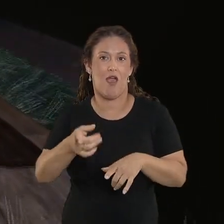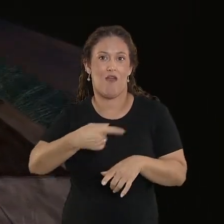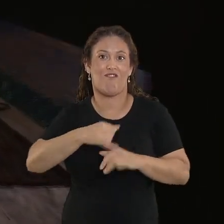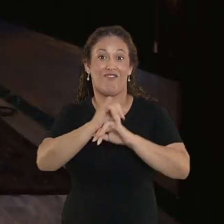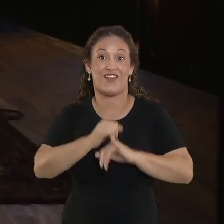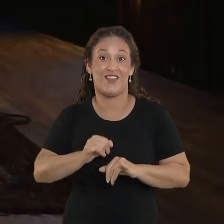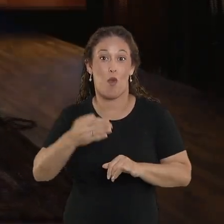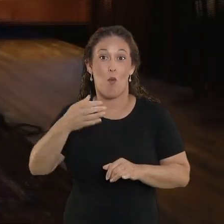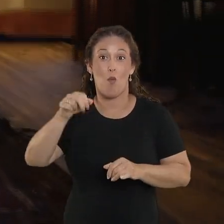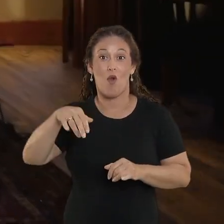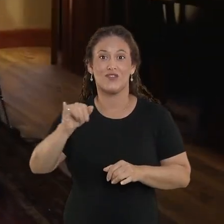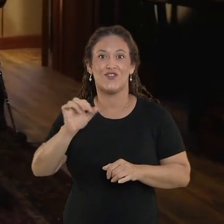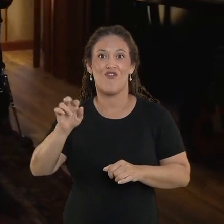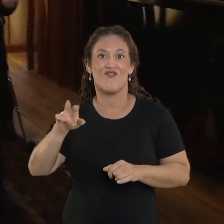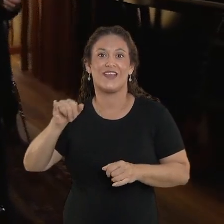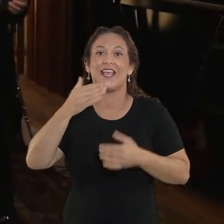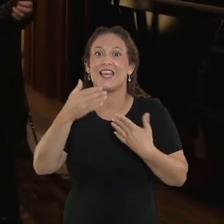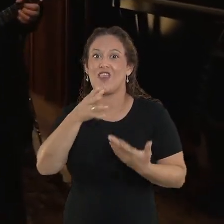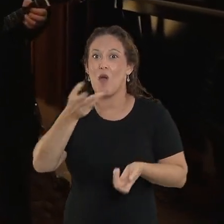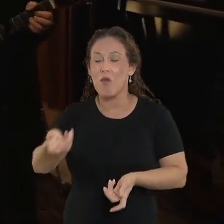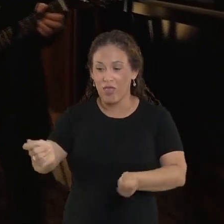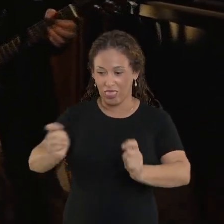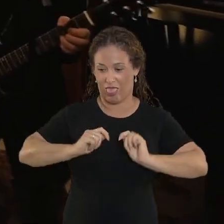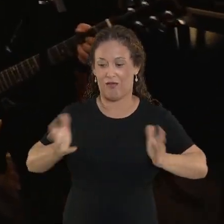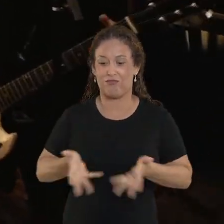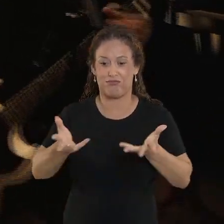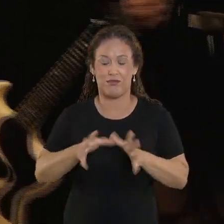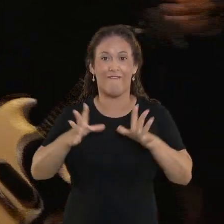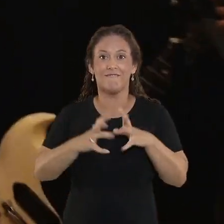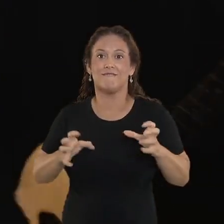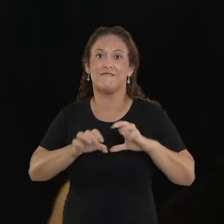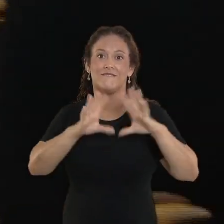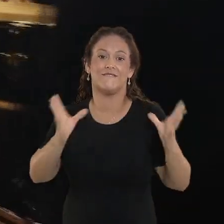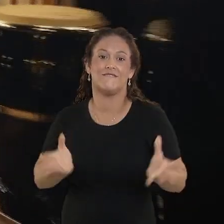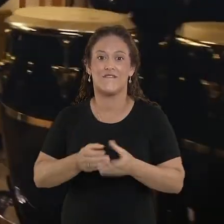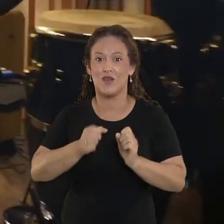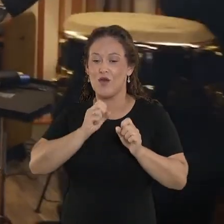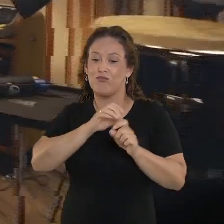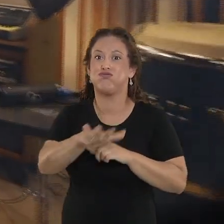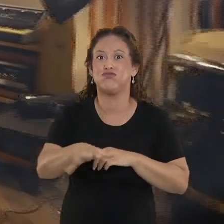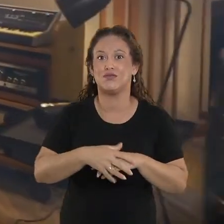necesitamos para ser felices. Bon Jovi, gracias por animarnos a comernos el mundo.